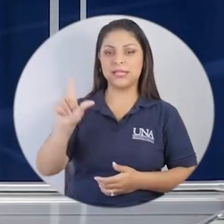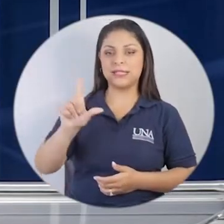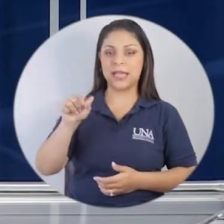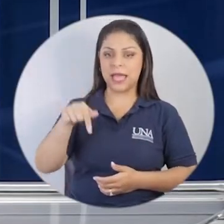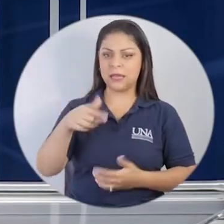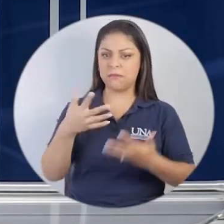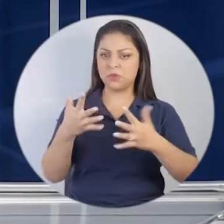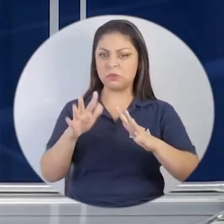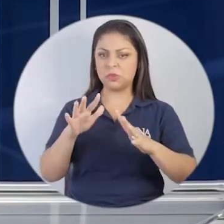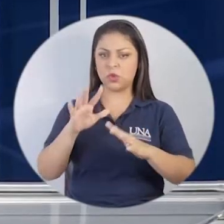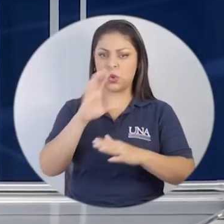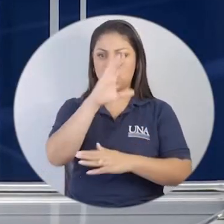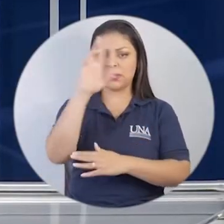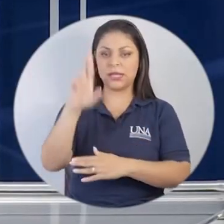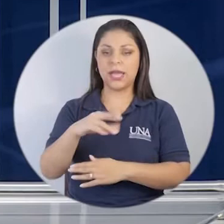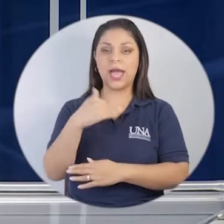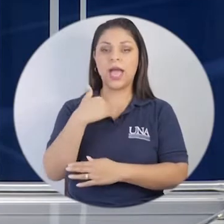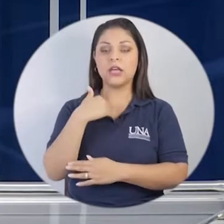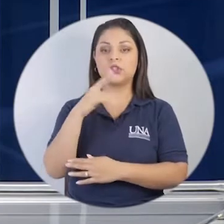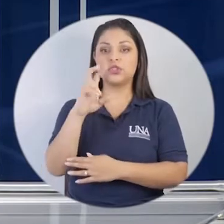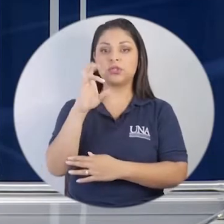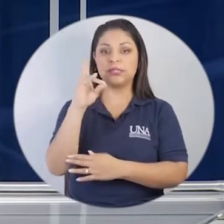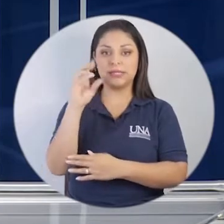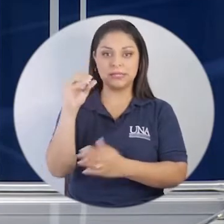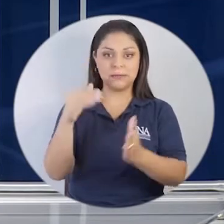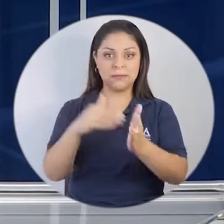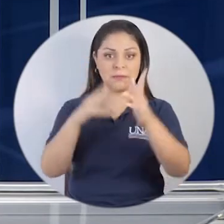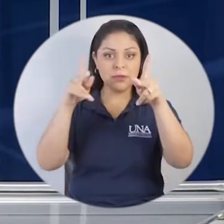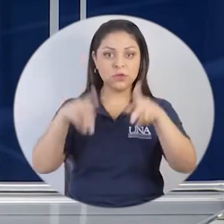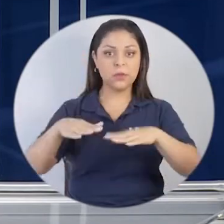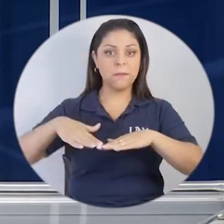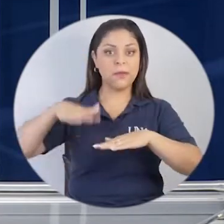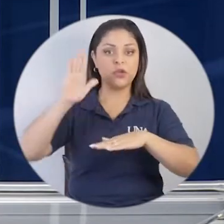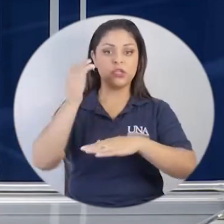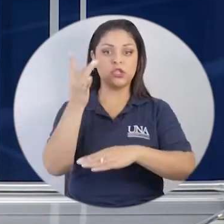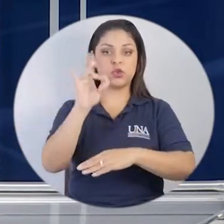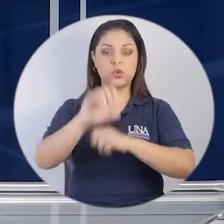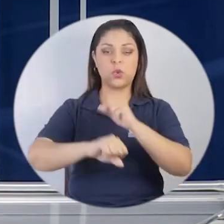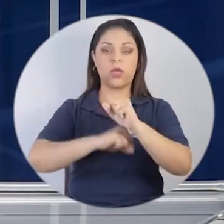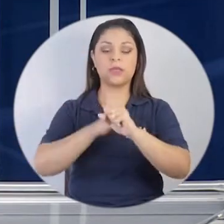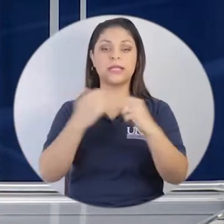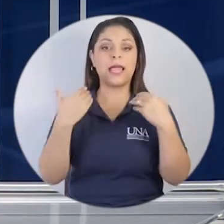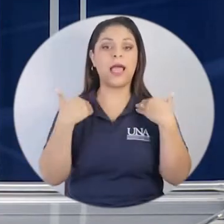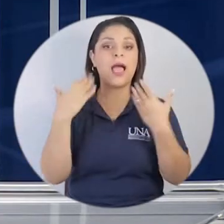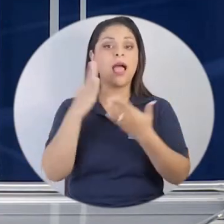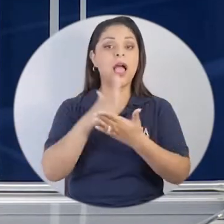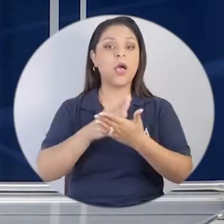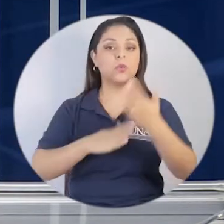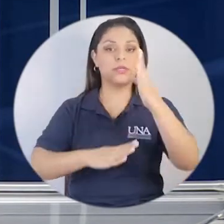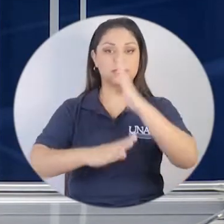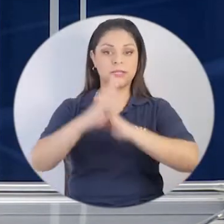aproximadamente 670 mil personas mayores de 18 años que tienen alguna discapacidad.